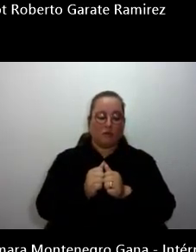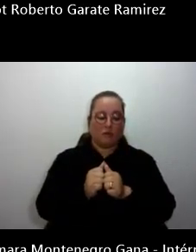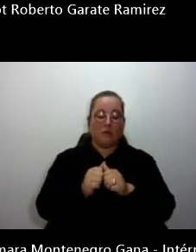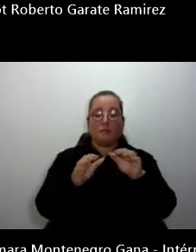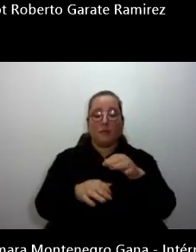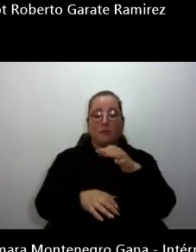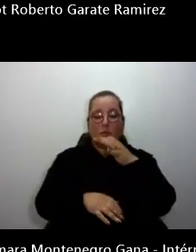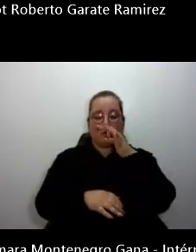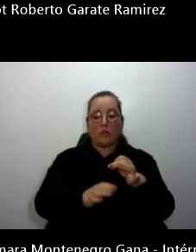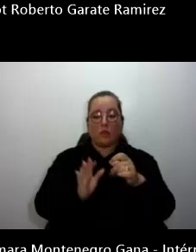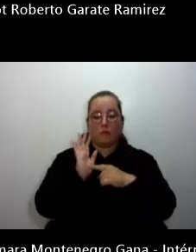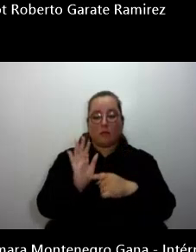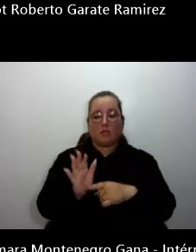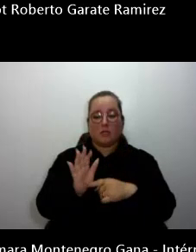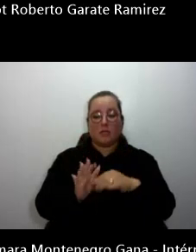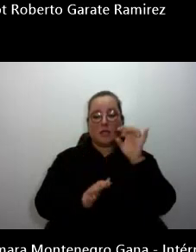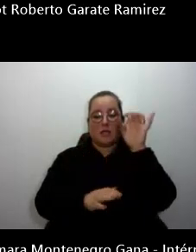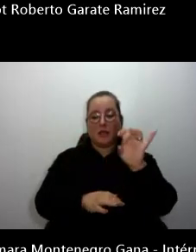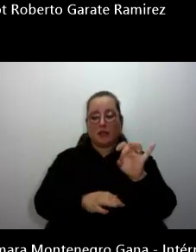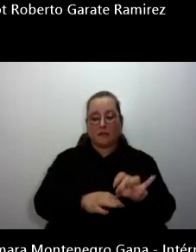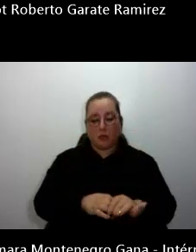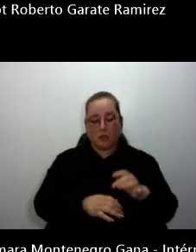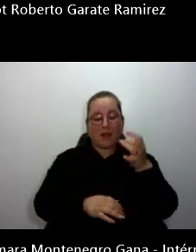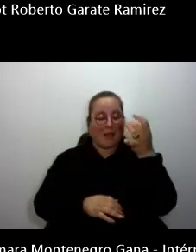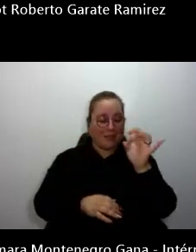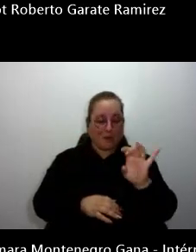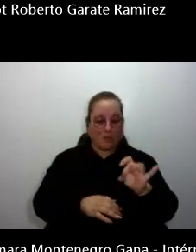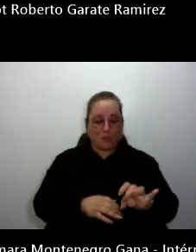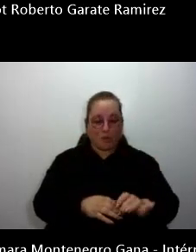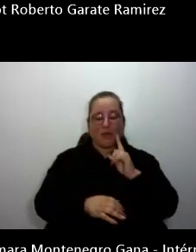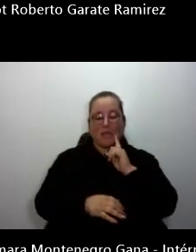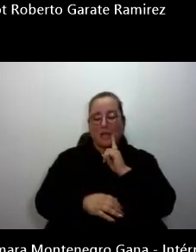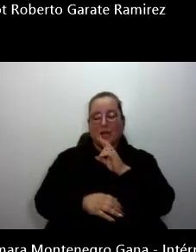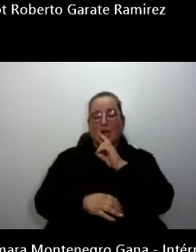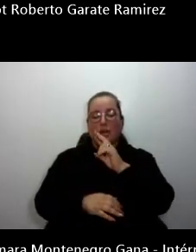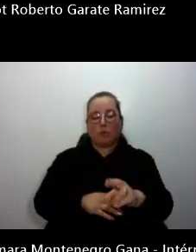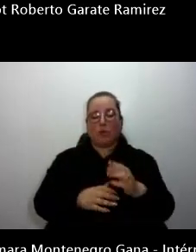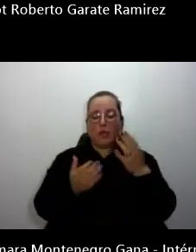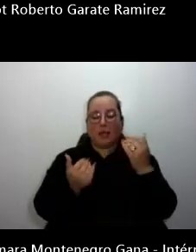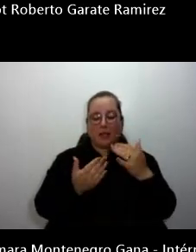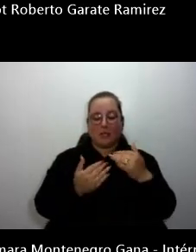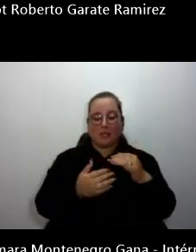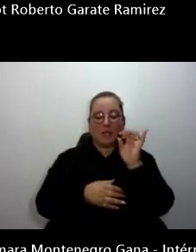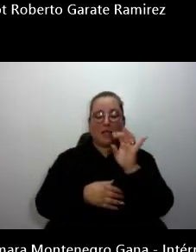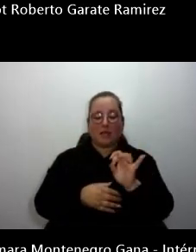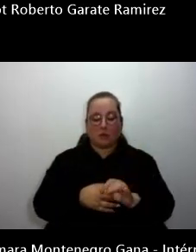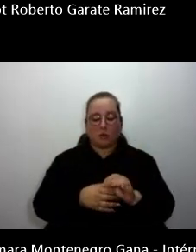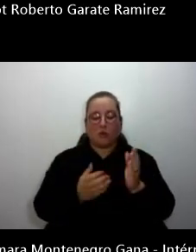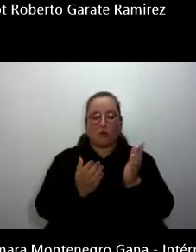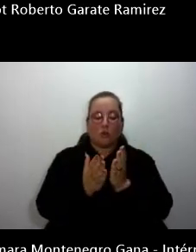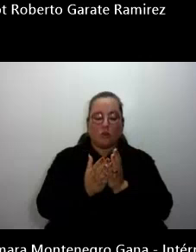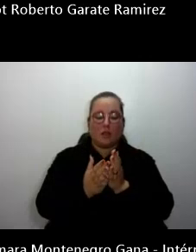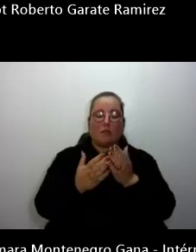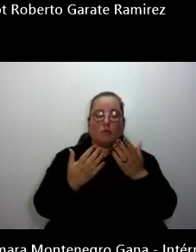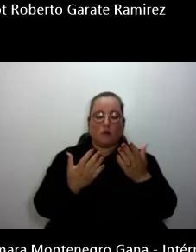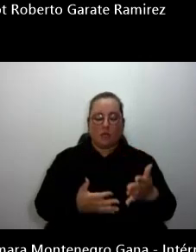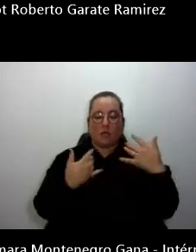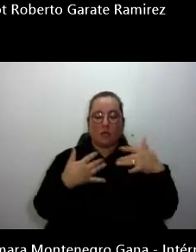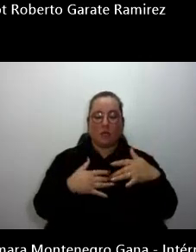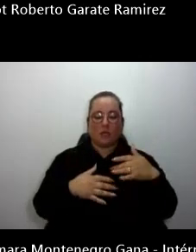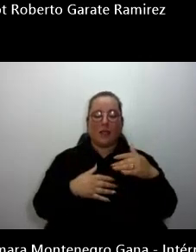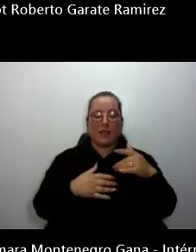mencionamos en la presentación, individual y contextual, debe responder a las necesidades de cada uno de los estudiantes. Por eso también el llamado,